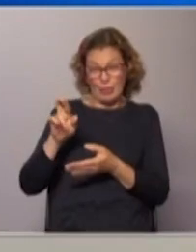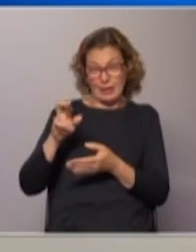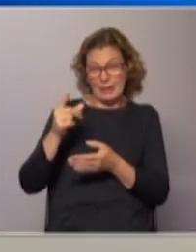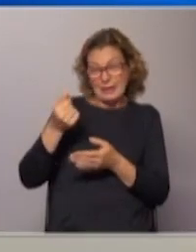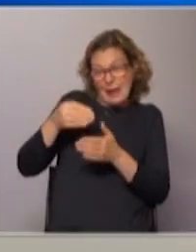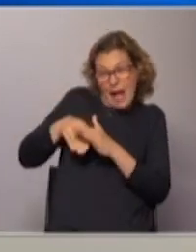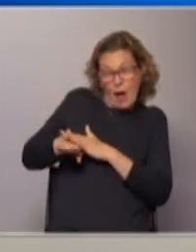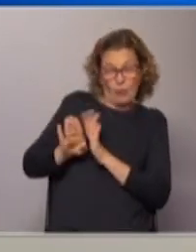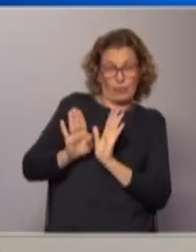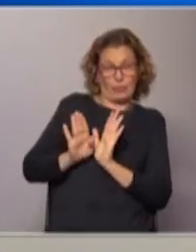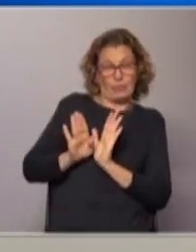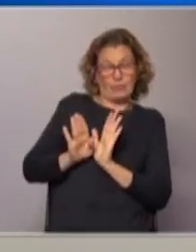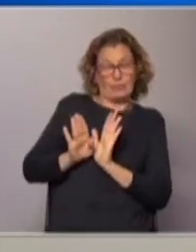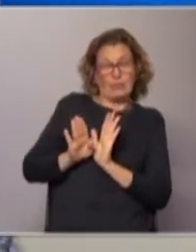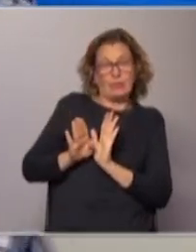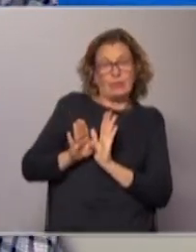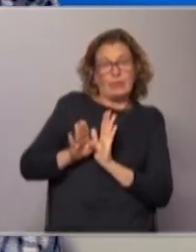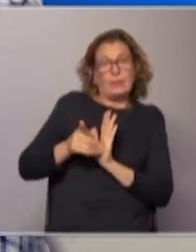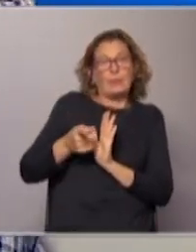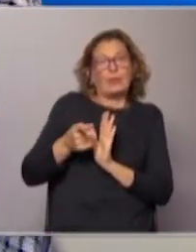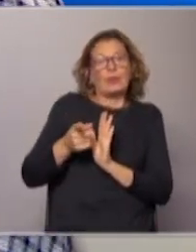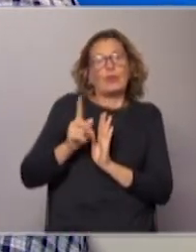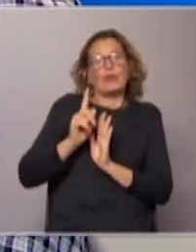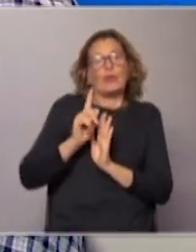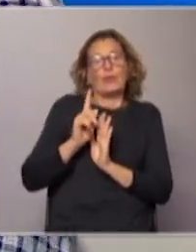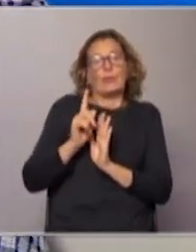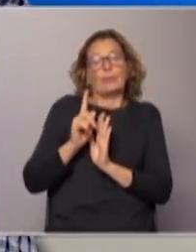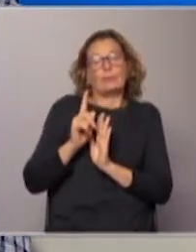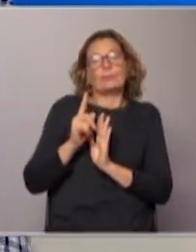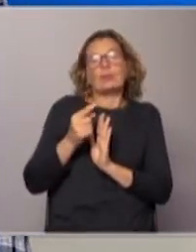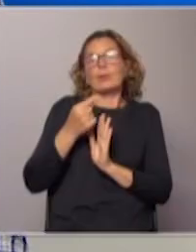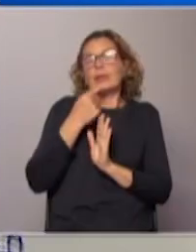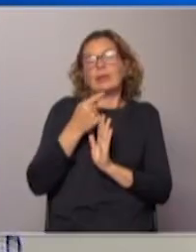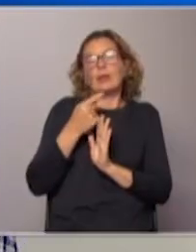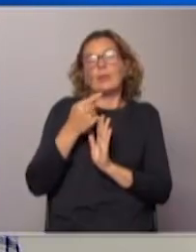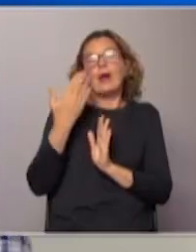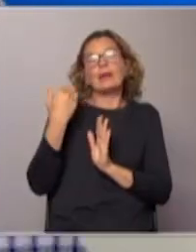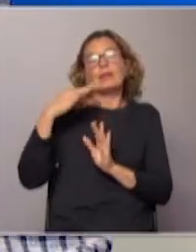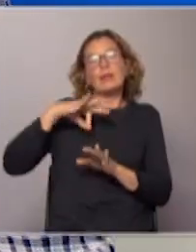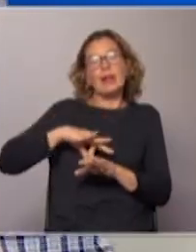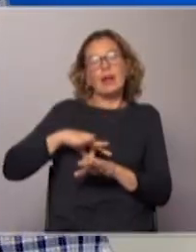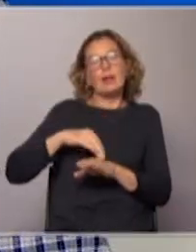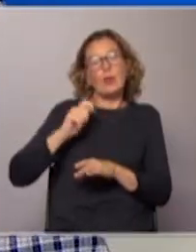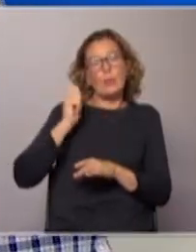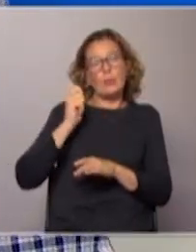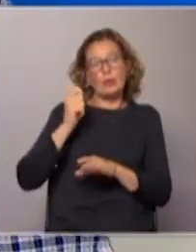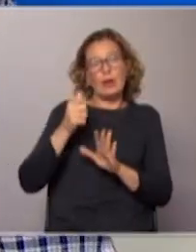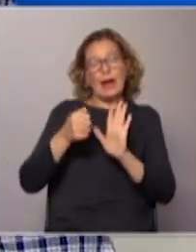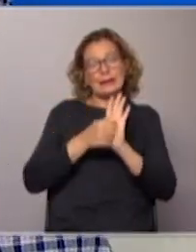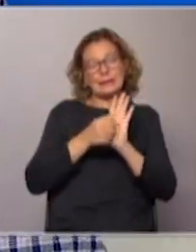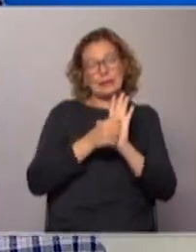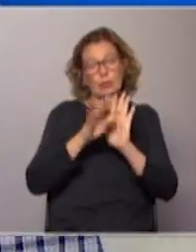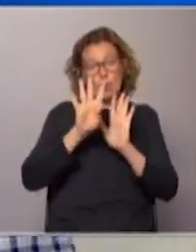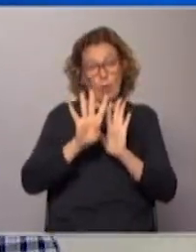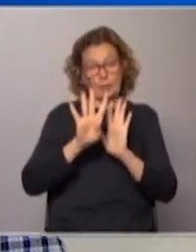el ahorro por aplicar por no aplicar como se fijaba los salarios en el sector público por el artículo 4 de la ley de